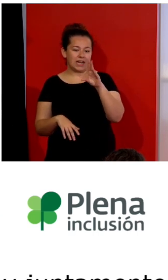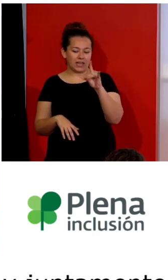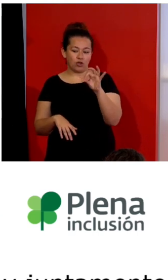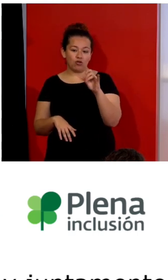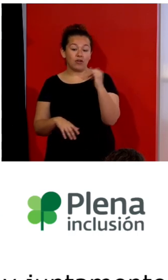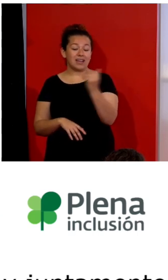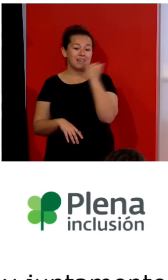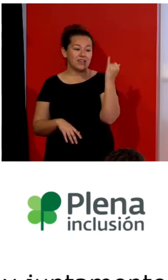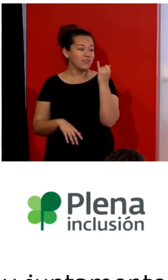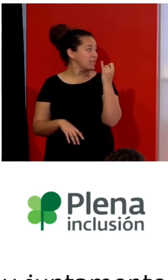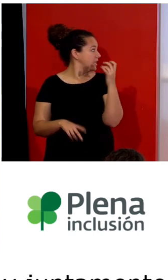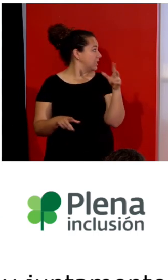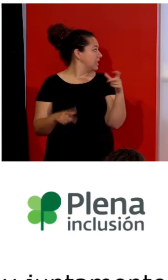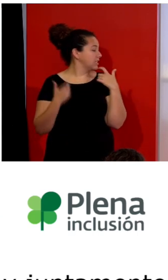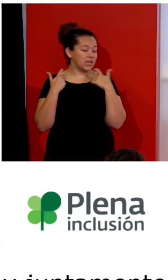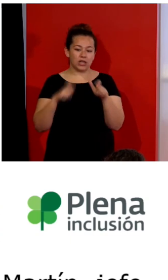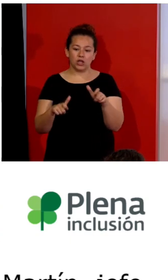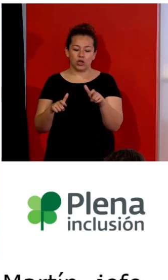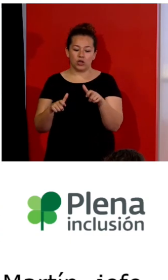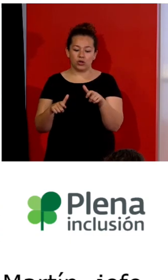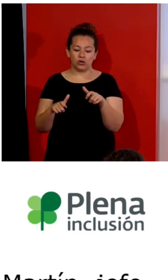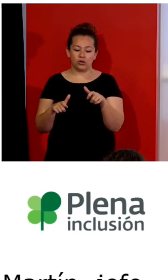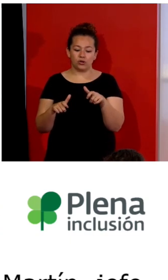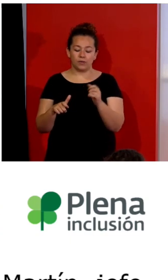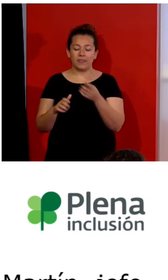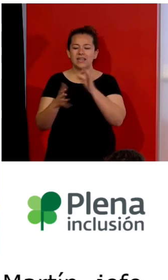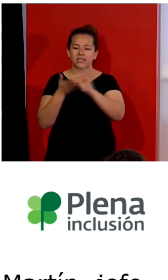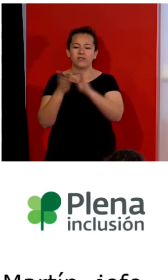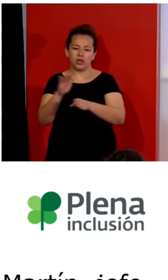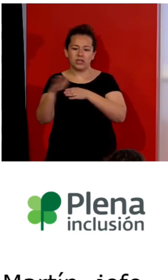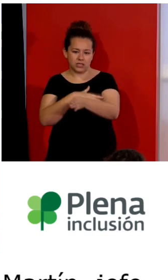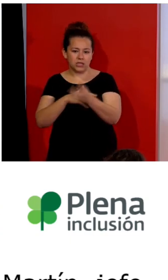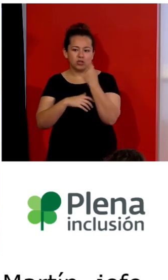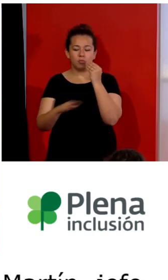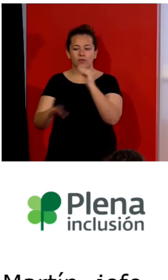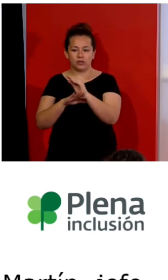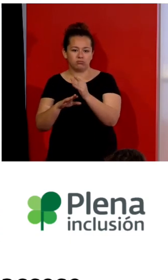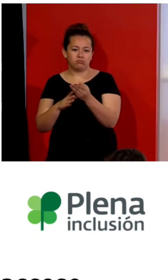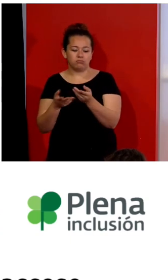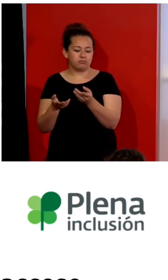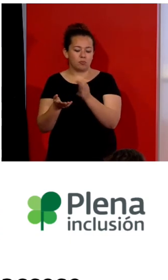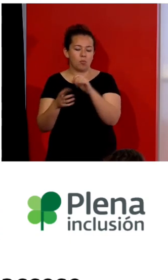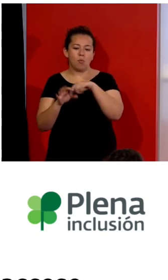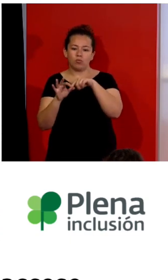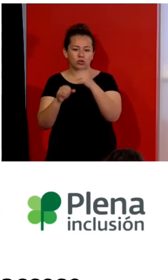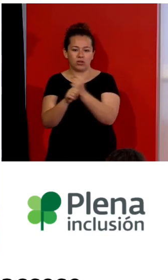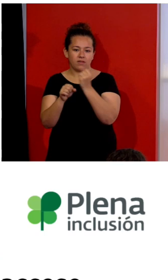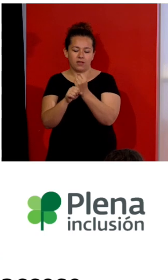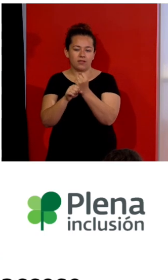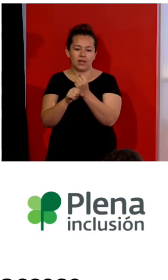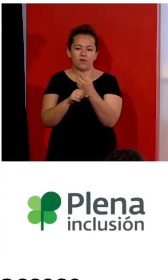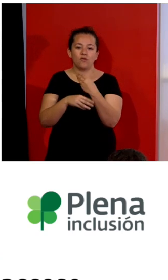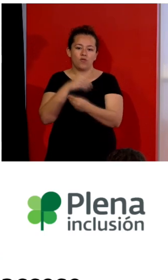jefe de sección de selección del Servicio de Acceso, Provisión y Relaciones de Puestos de Trabajo de la Dirección General de la Función